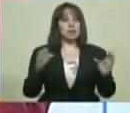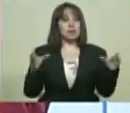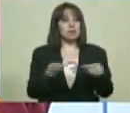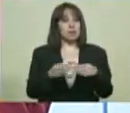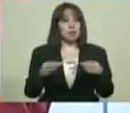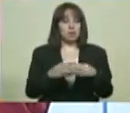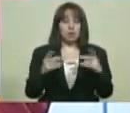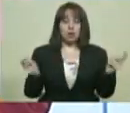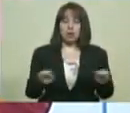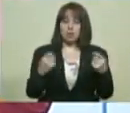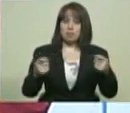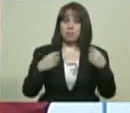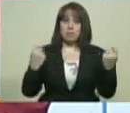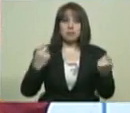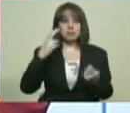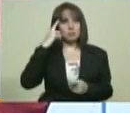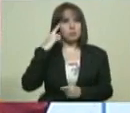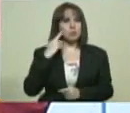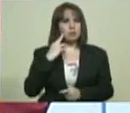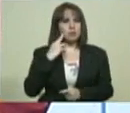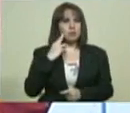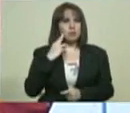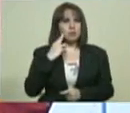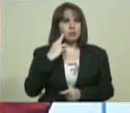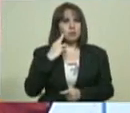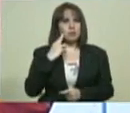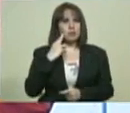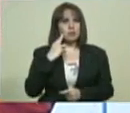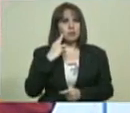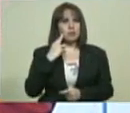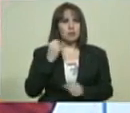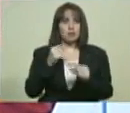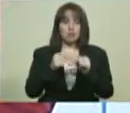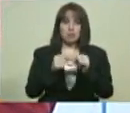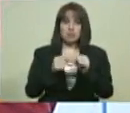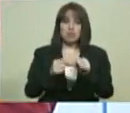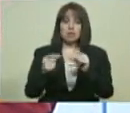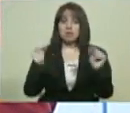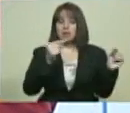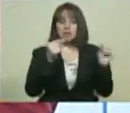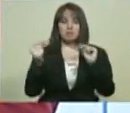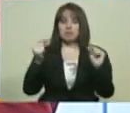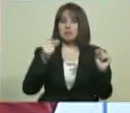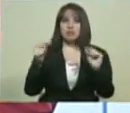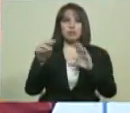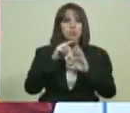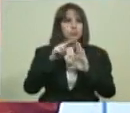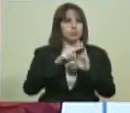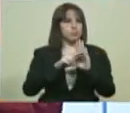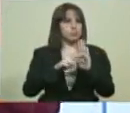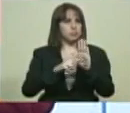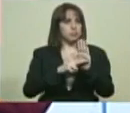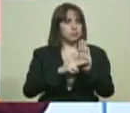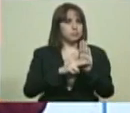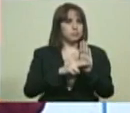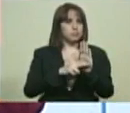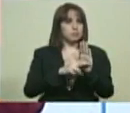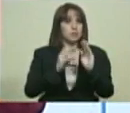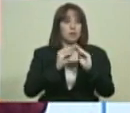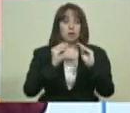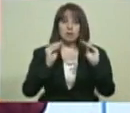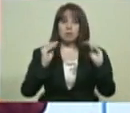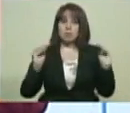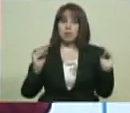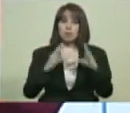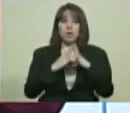comando de campaña Simón Bolívar es para seguir, bueno, definiendo las líneas, los detalles. Algún llamado a los